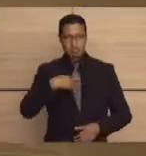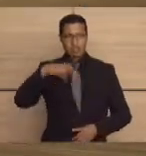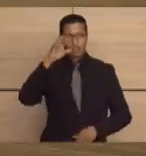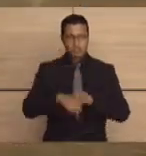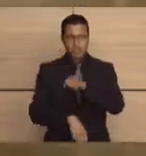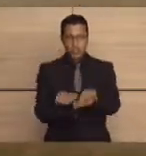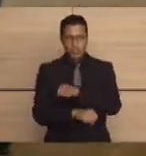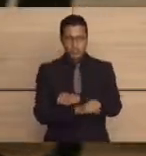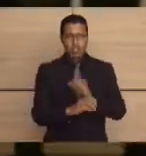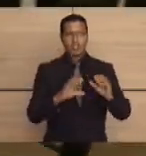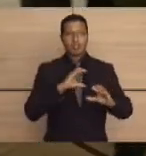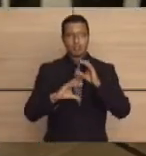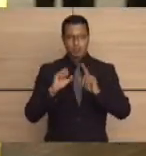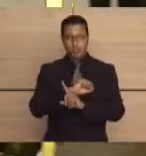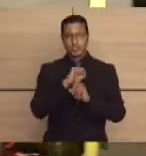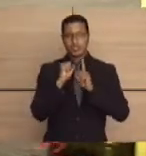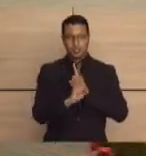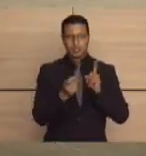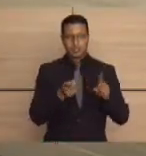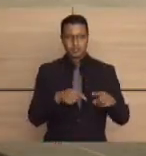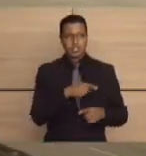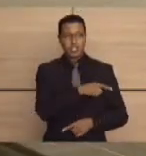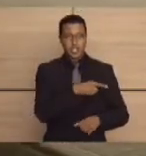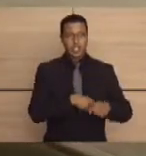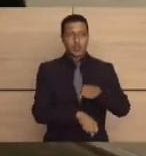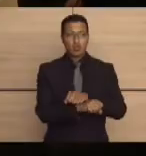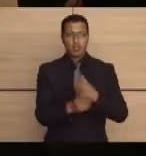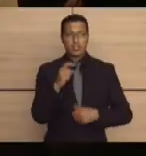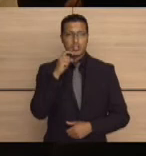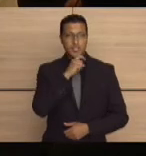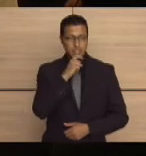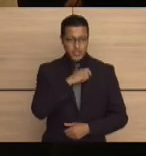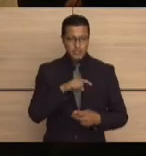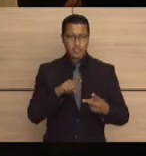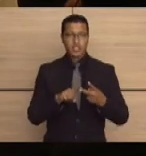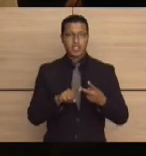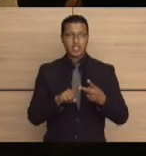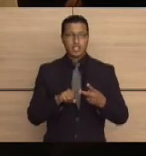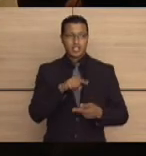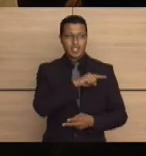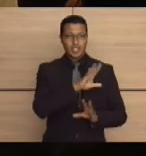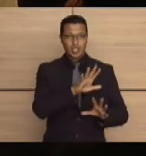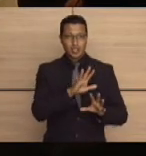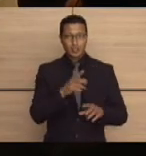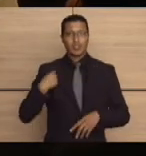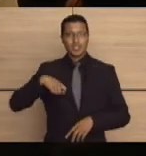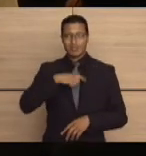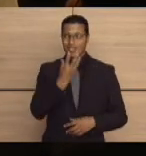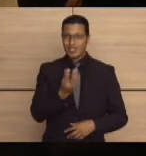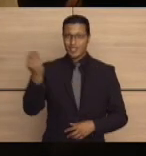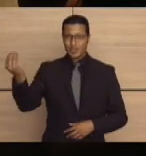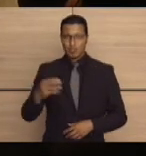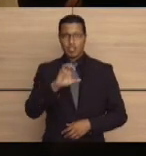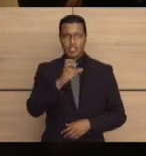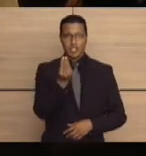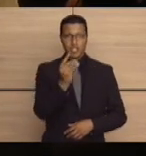y comunicadora social de Ohio University. Ha jugado en Independiente Santa Fe, Albacete de la Primera División de España y en Equidad